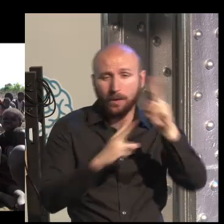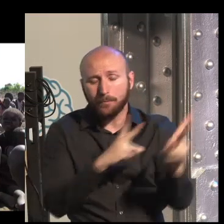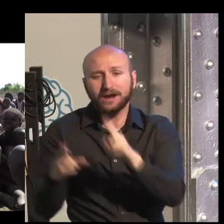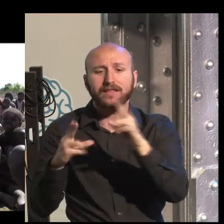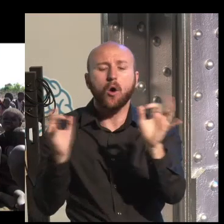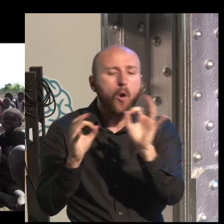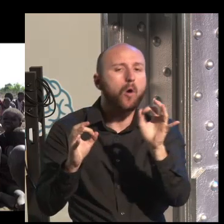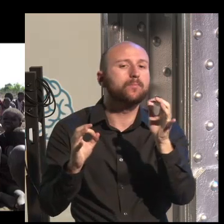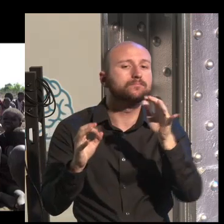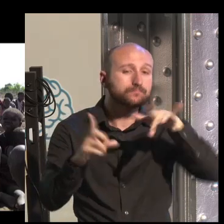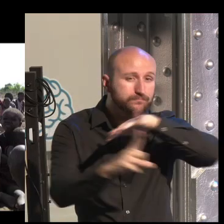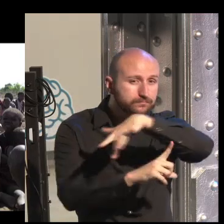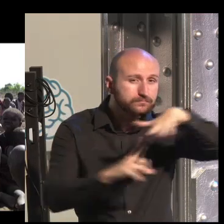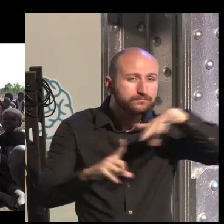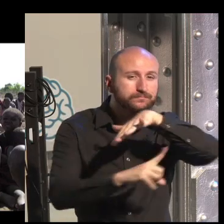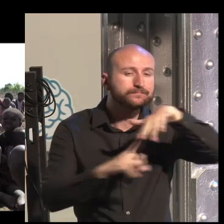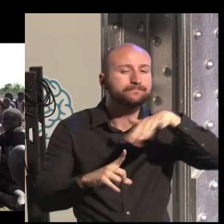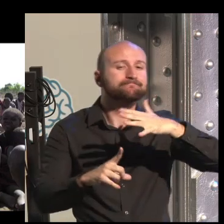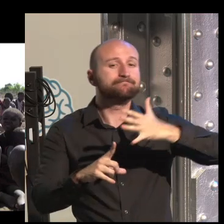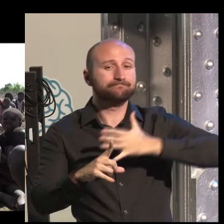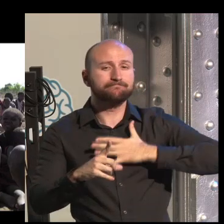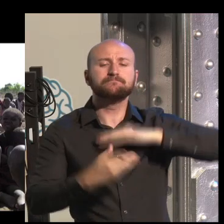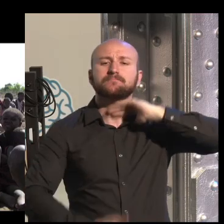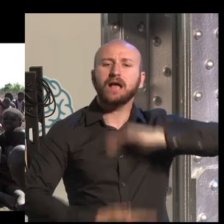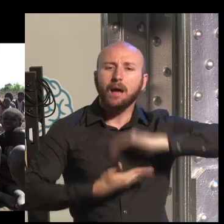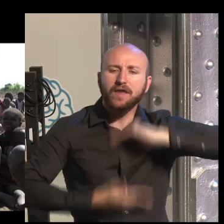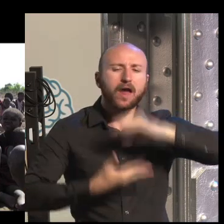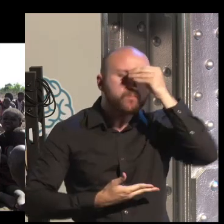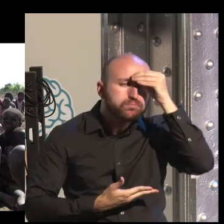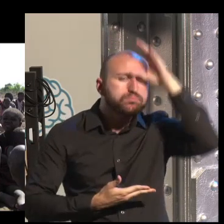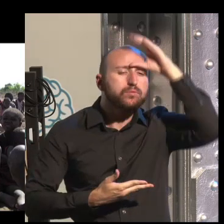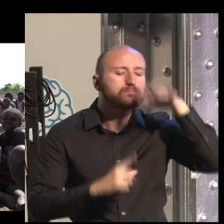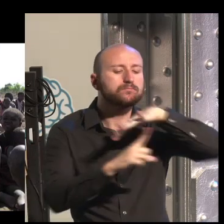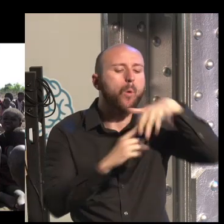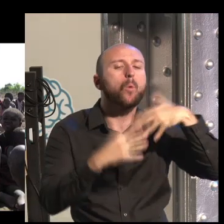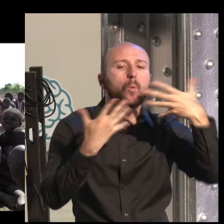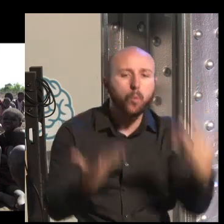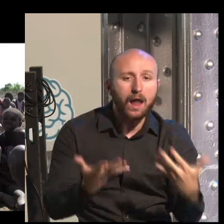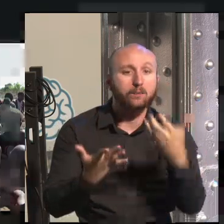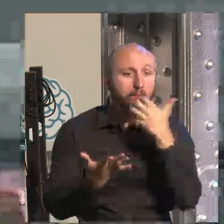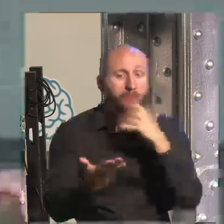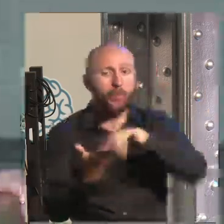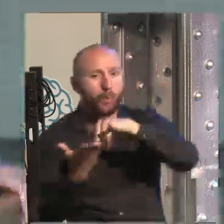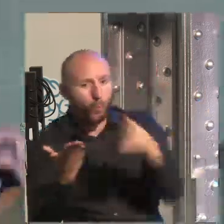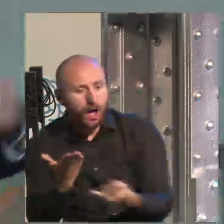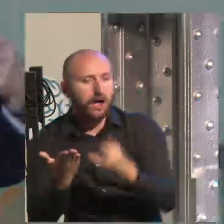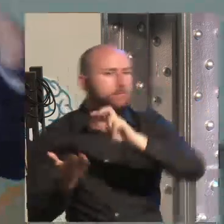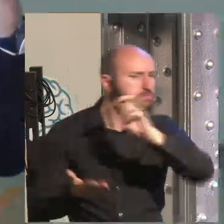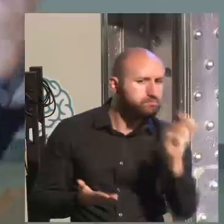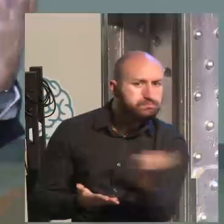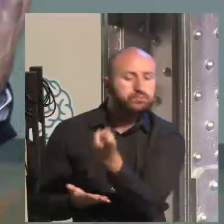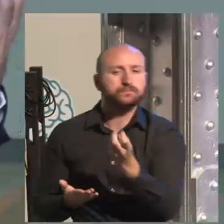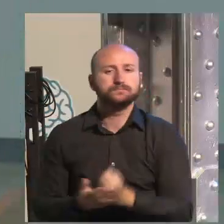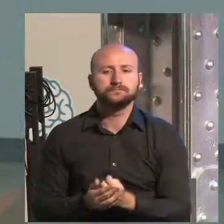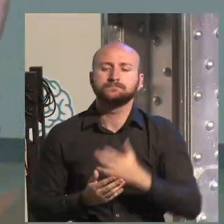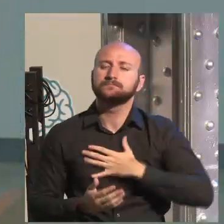qué contexto se han desarrollado nuestras capacidades cognitivas, como el lenguaje y otras? ¿Qué es lo que ha